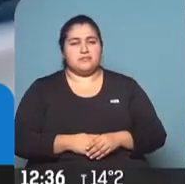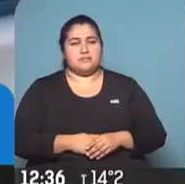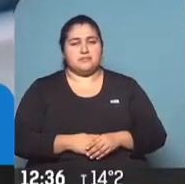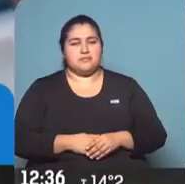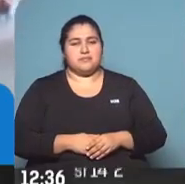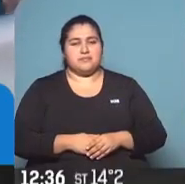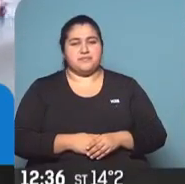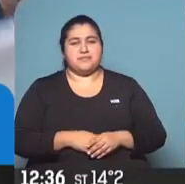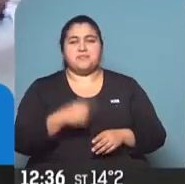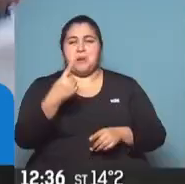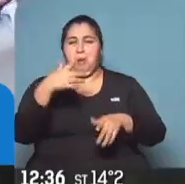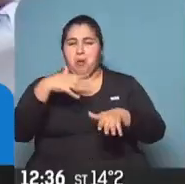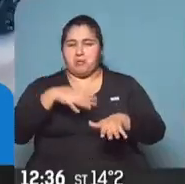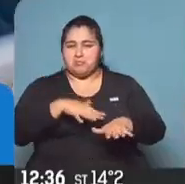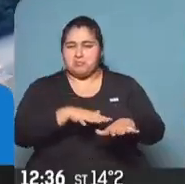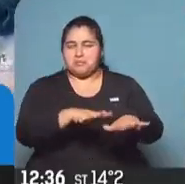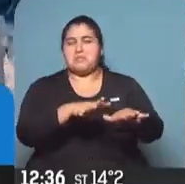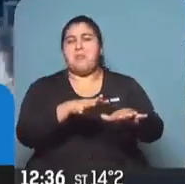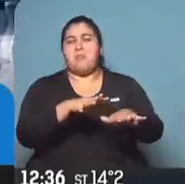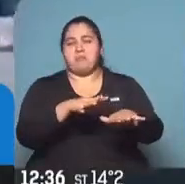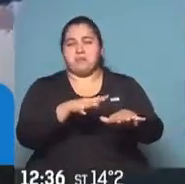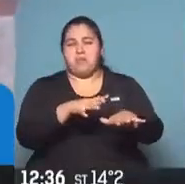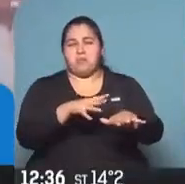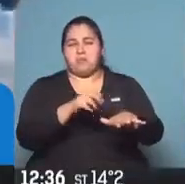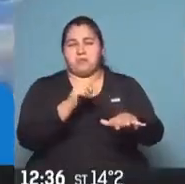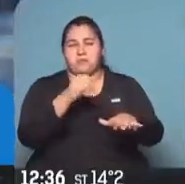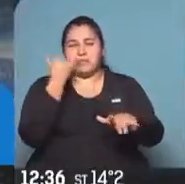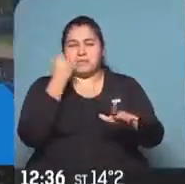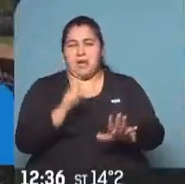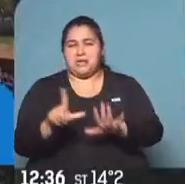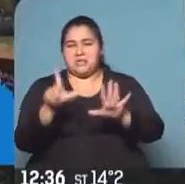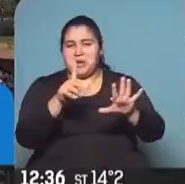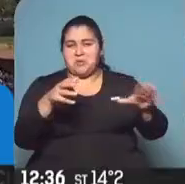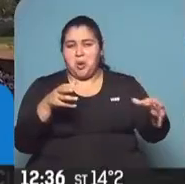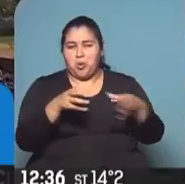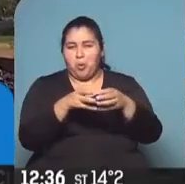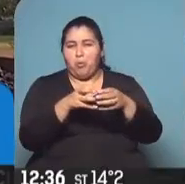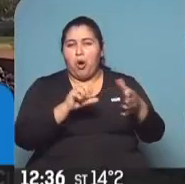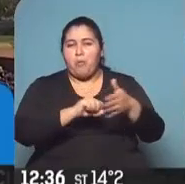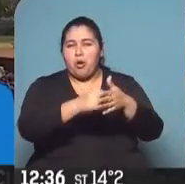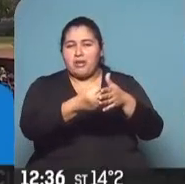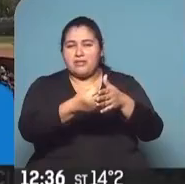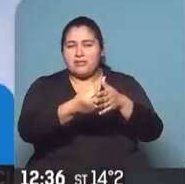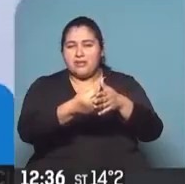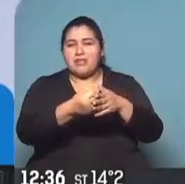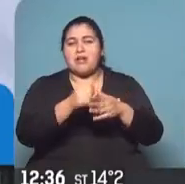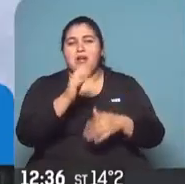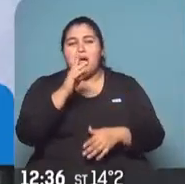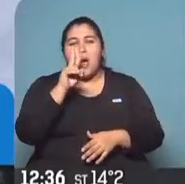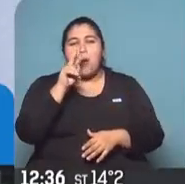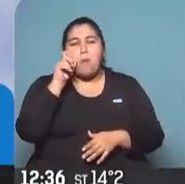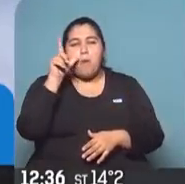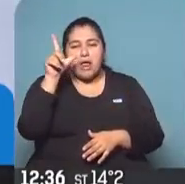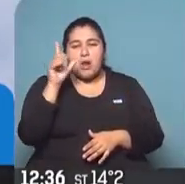se aproximan y cruzan este cielo con haciendo la séptima brigada aérea de morena helicópteros bell 412